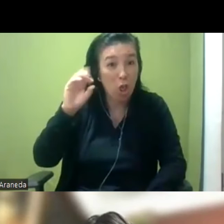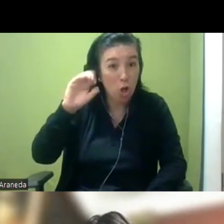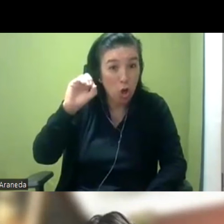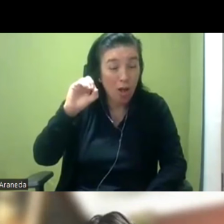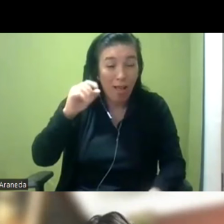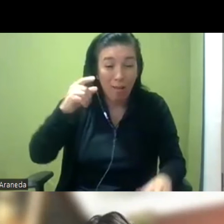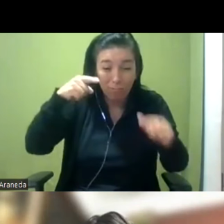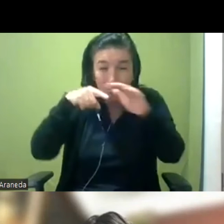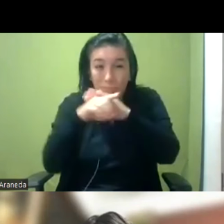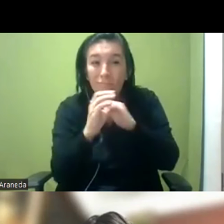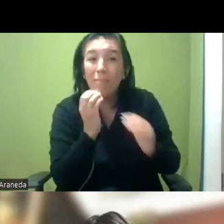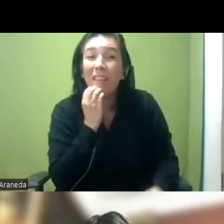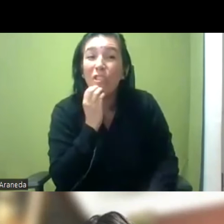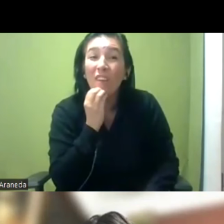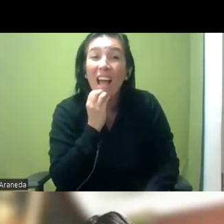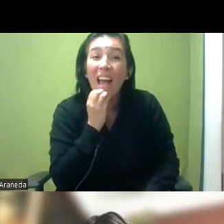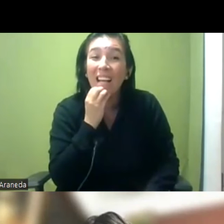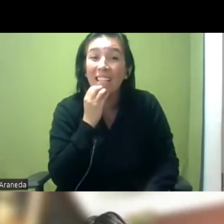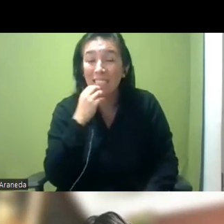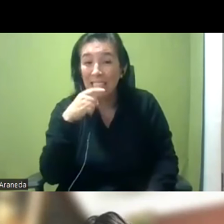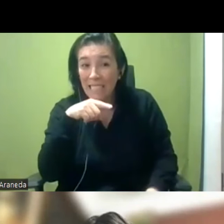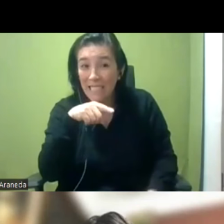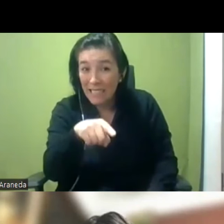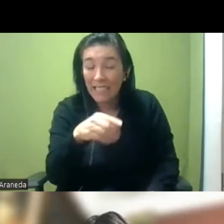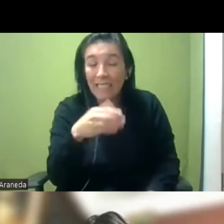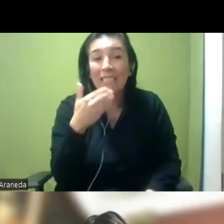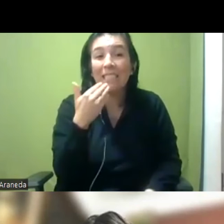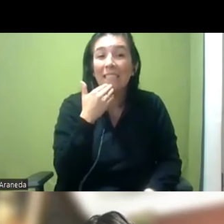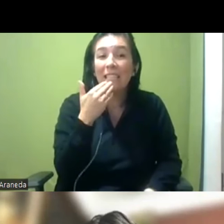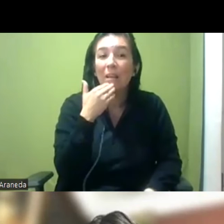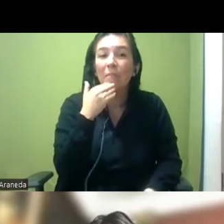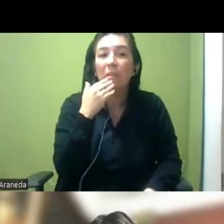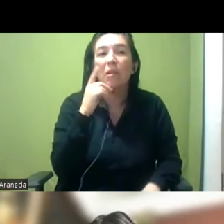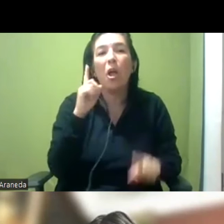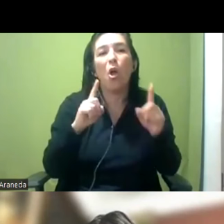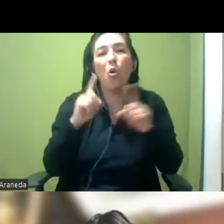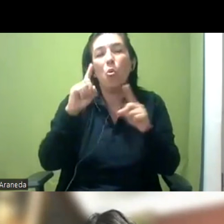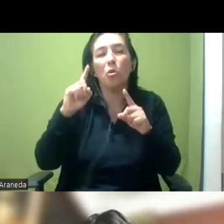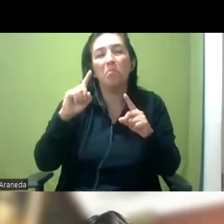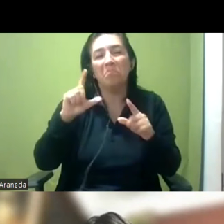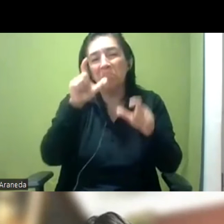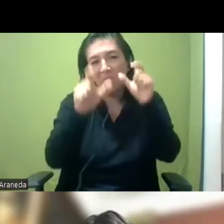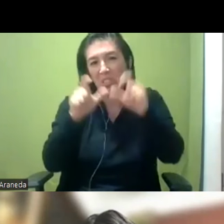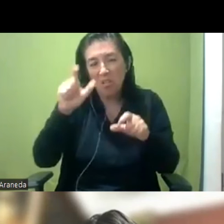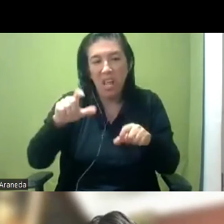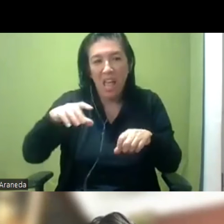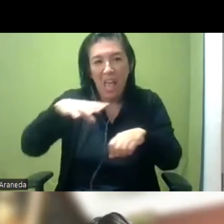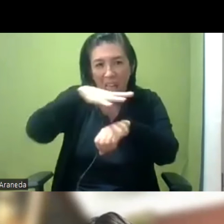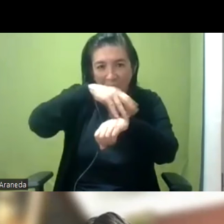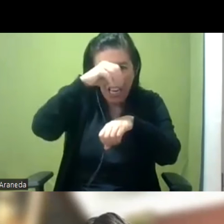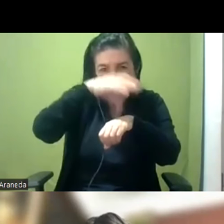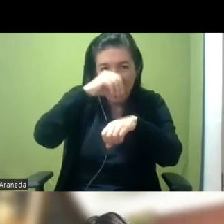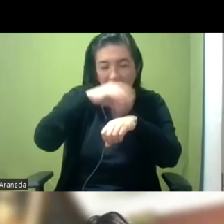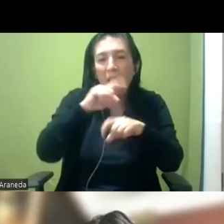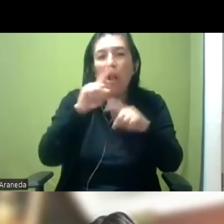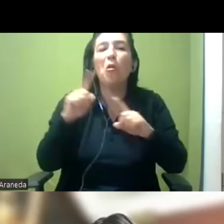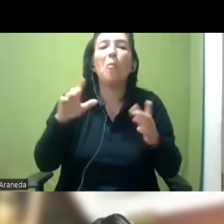Antofagasta, Mm. así como los bañistas en Arica hacían picnic